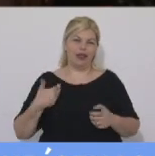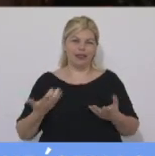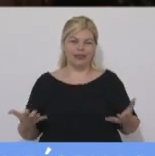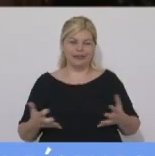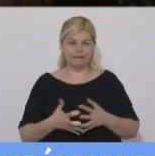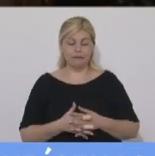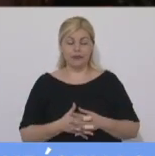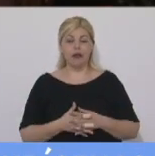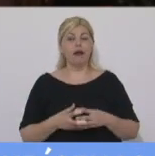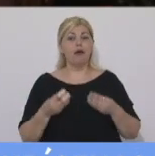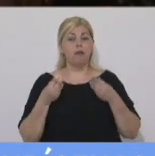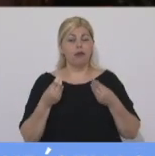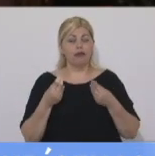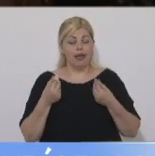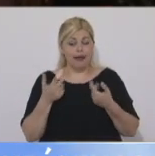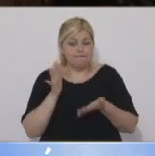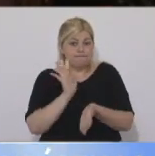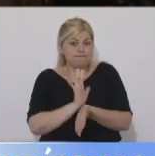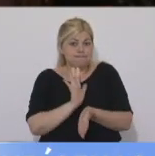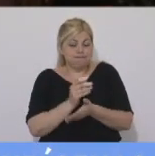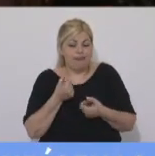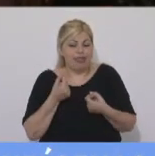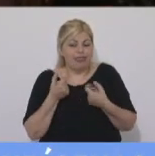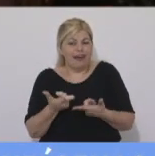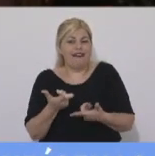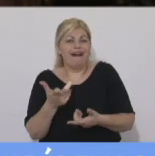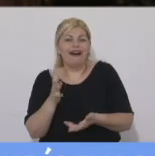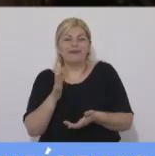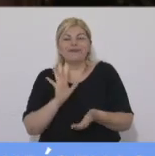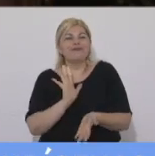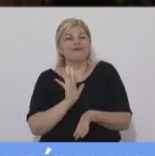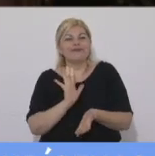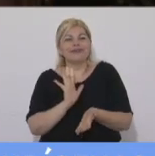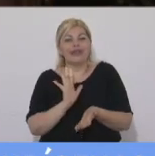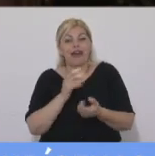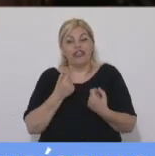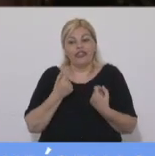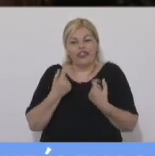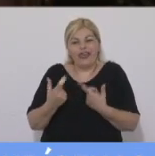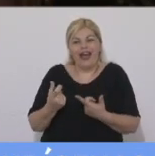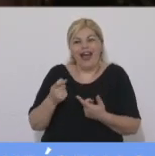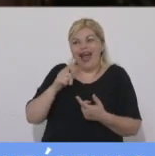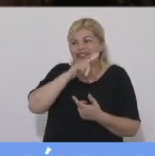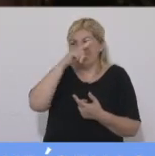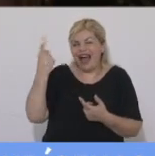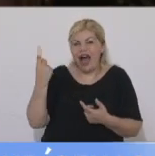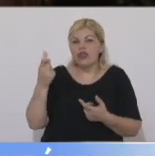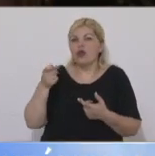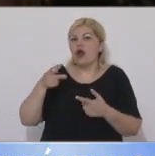habremos otorgado esa herramienta que el Estado Nacional necesita para